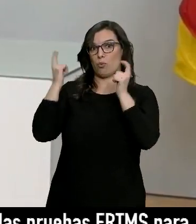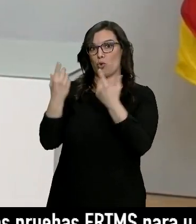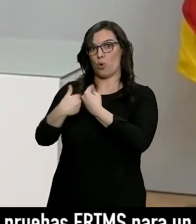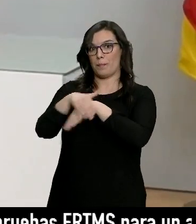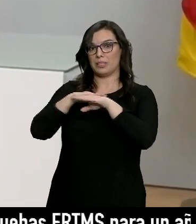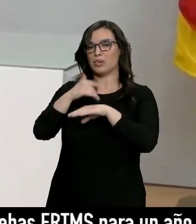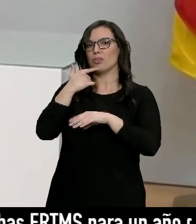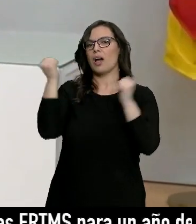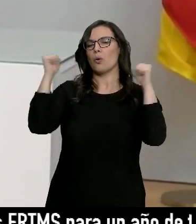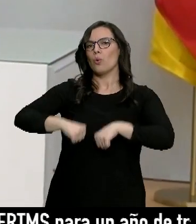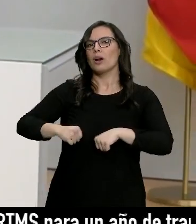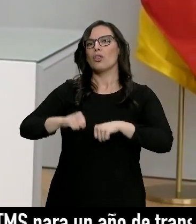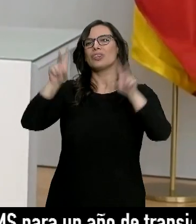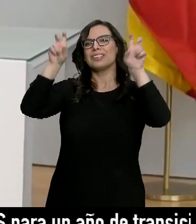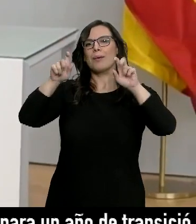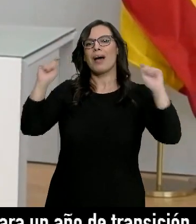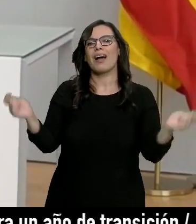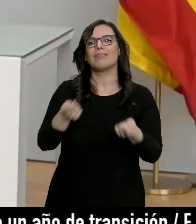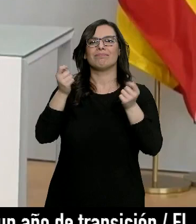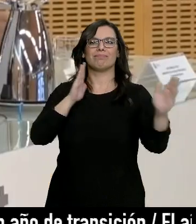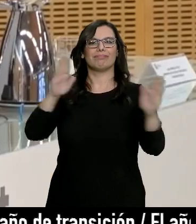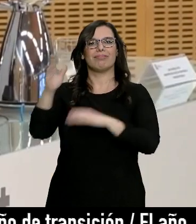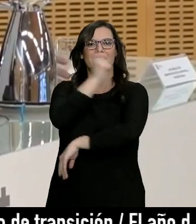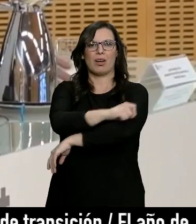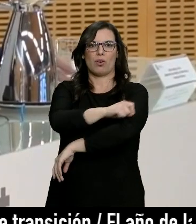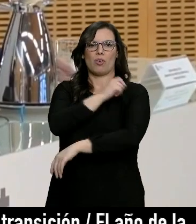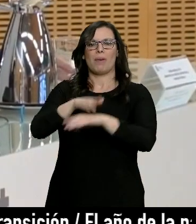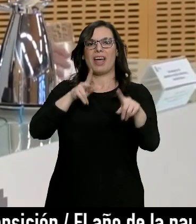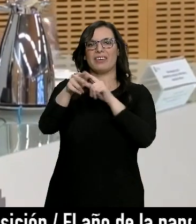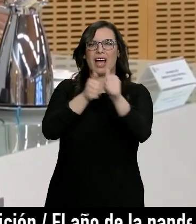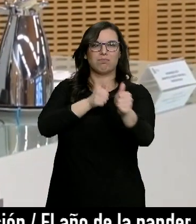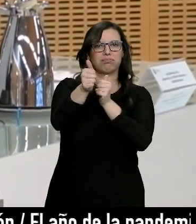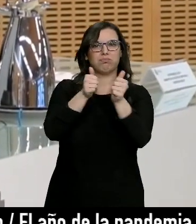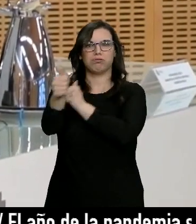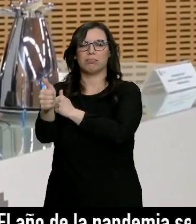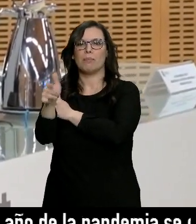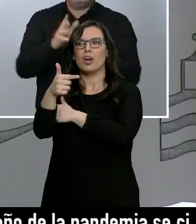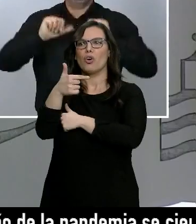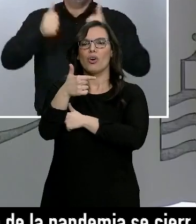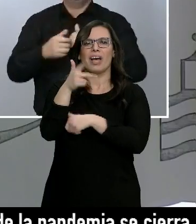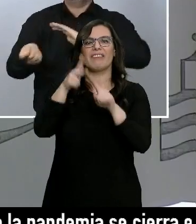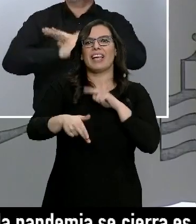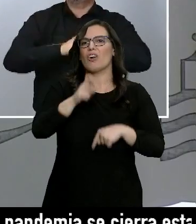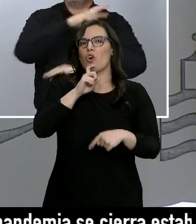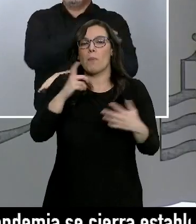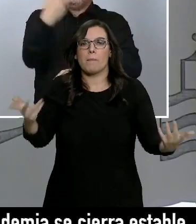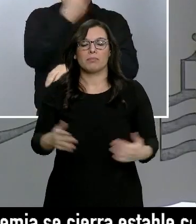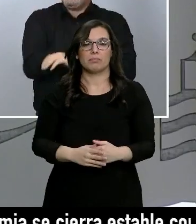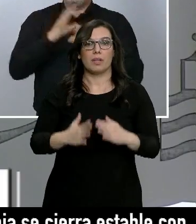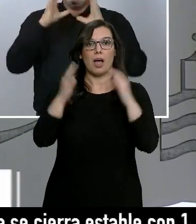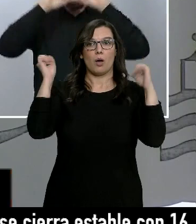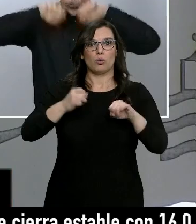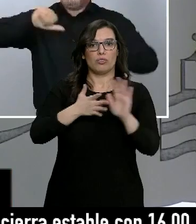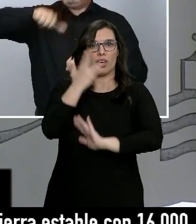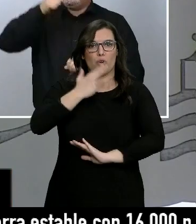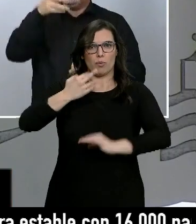sobre la campaña de vacunación que menciona que hay que prevenir que haya gente que se cuele cuando no le corresponde, pero que no dice cómo. Un acuerdo que reafirma el compromiso